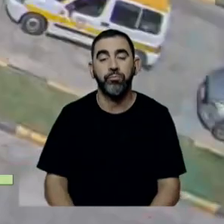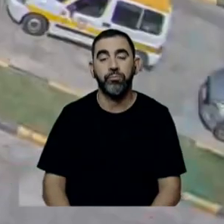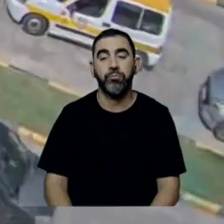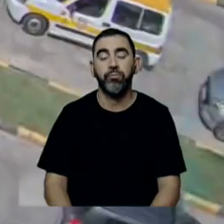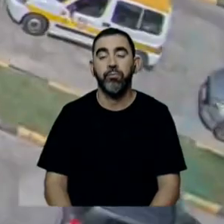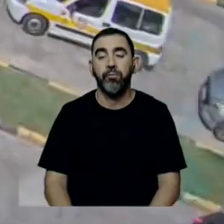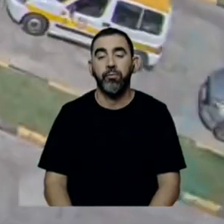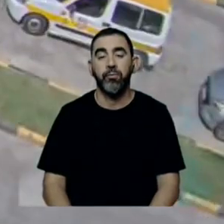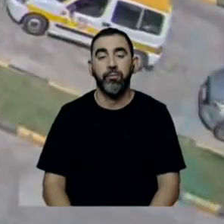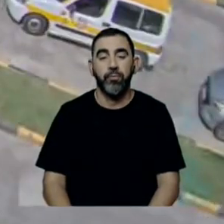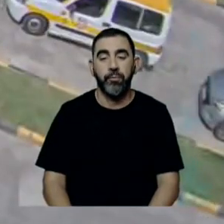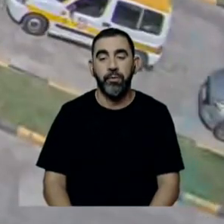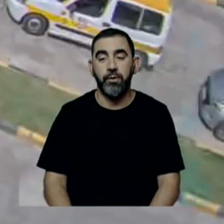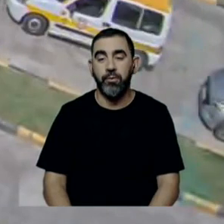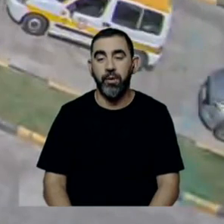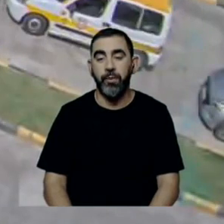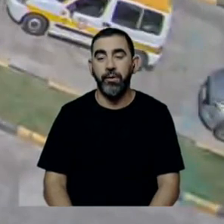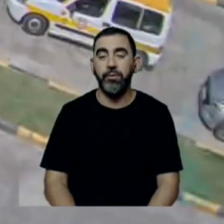y descarga.